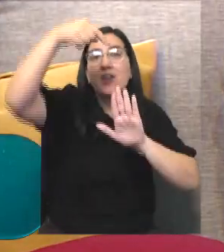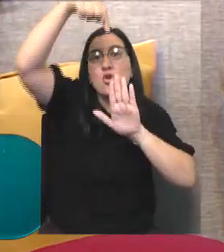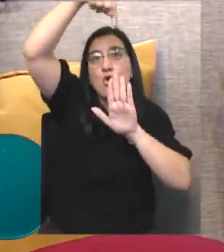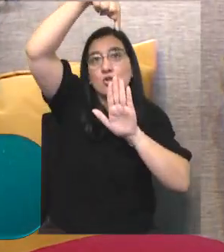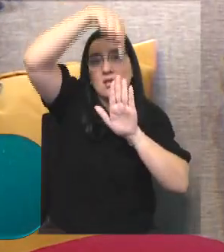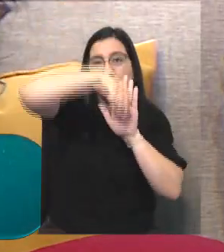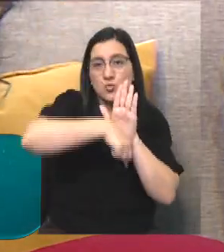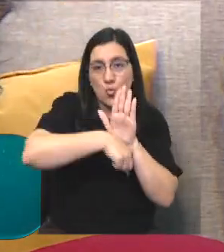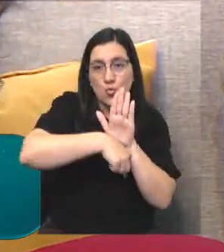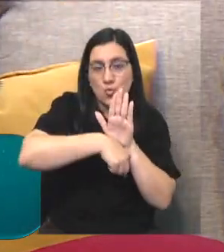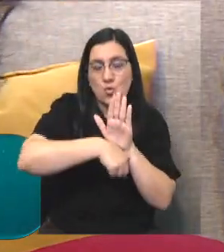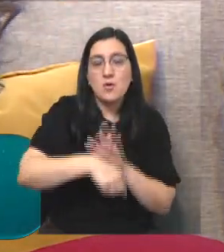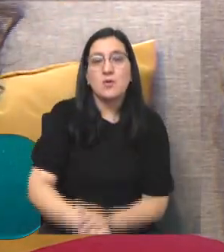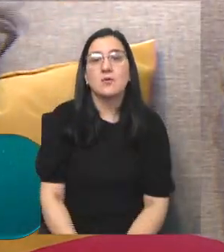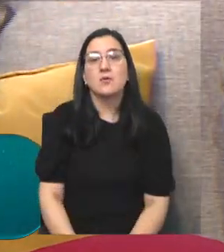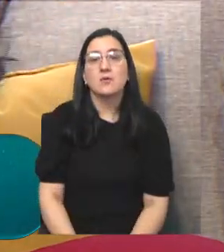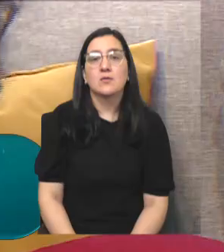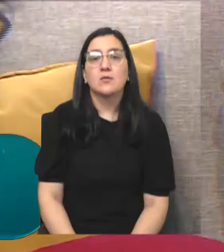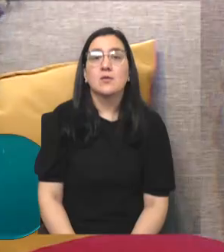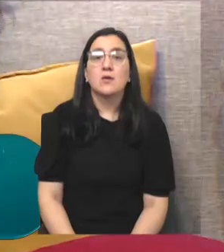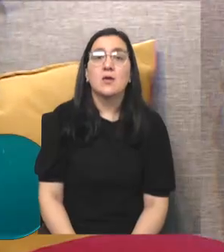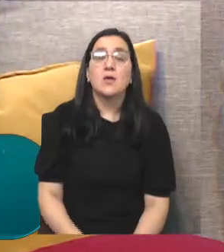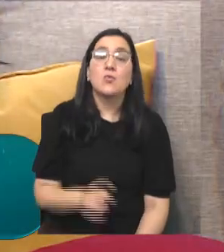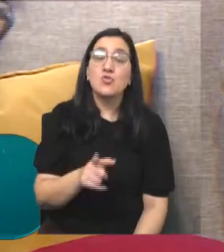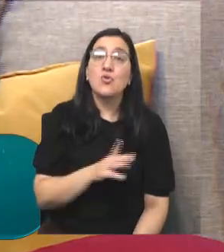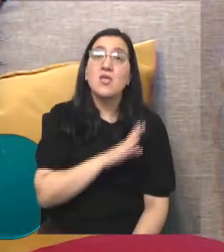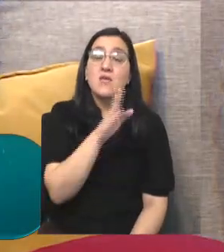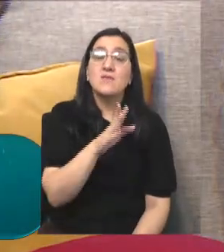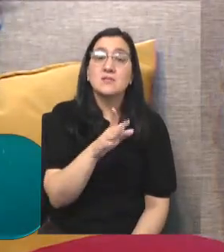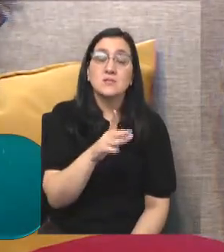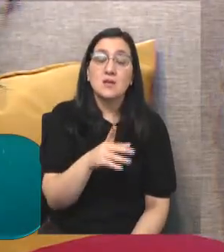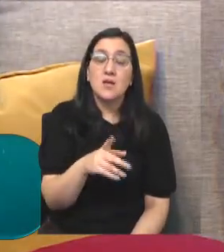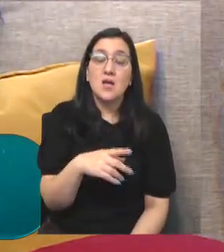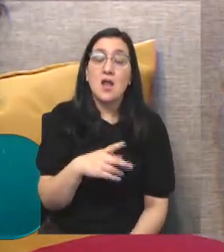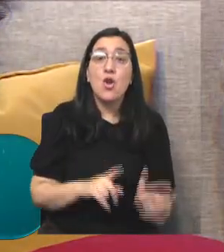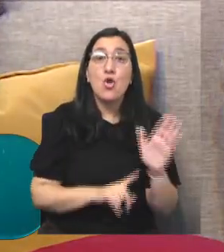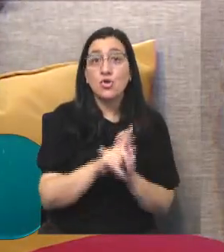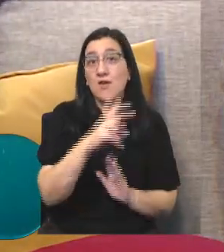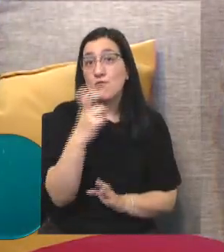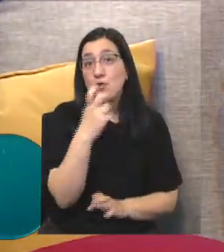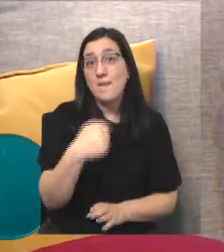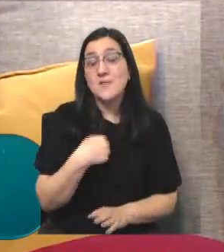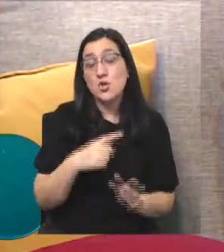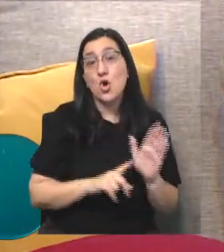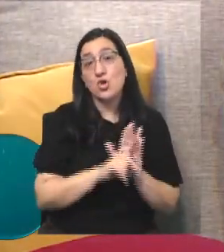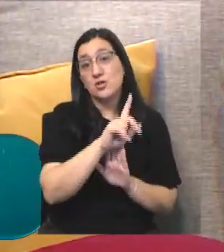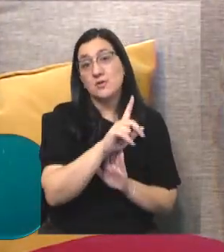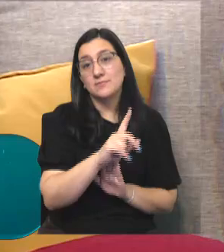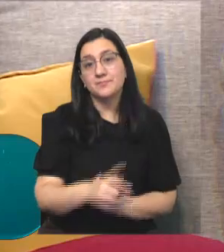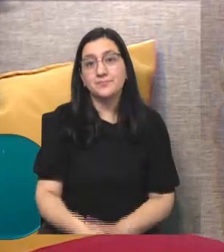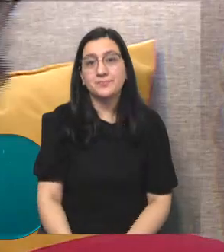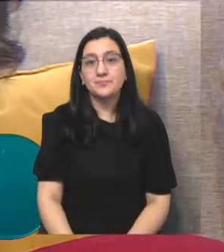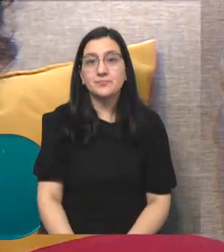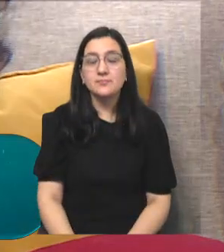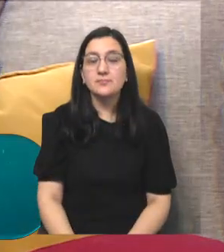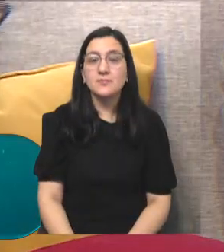son. Vos decías en uno de tus cuentos, ir al norte a buscar mi norte, o sea, todo eso que vos traes, no solamente la